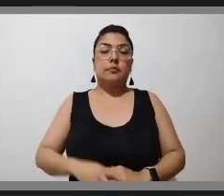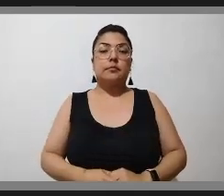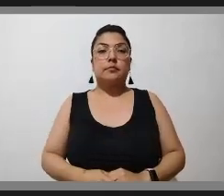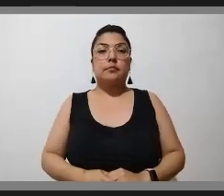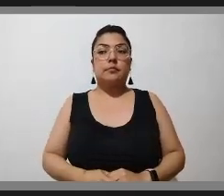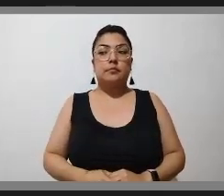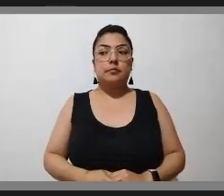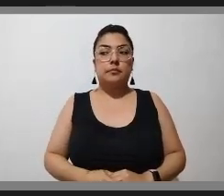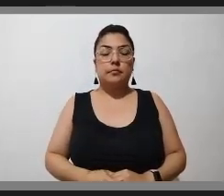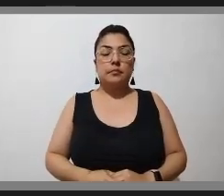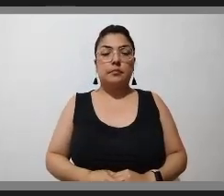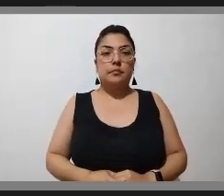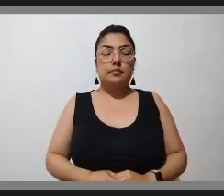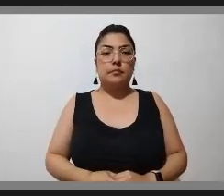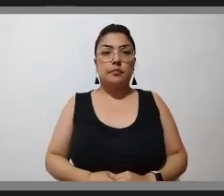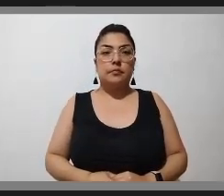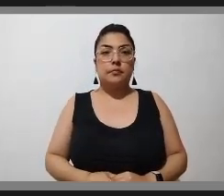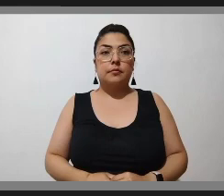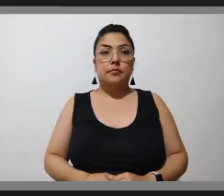además